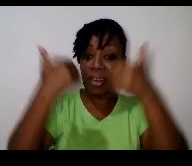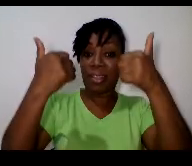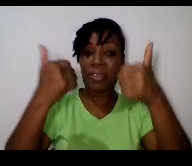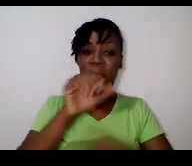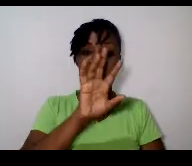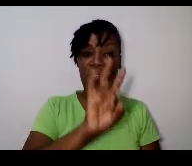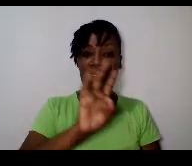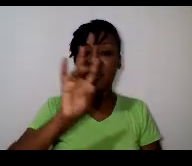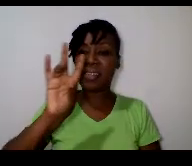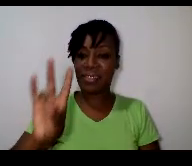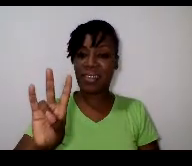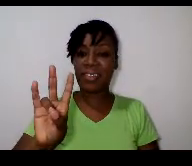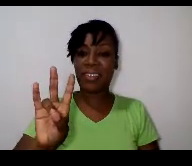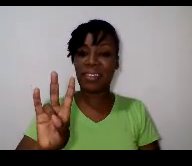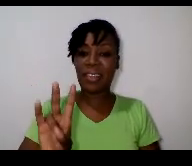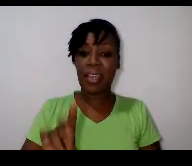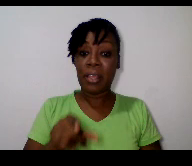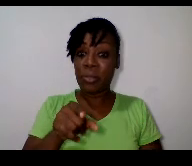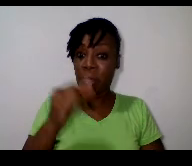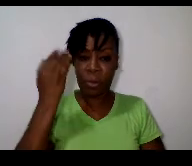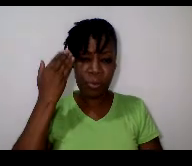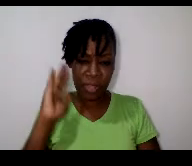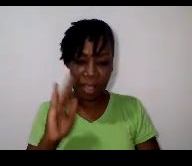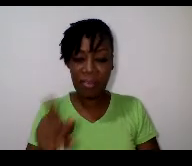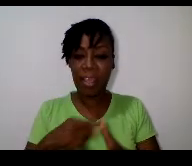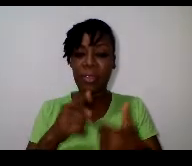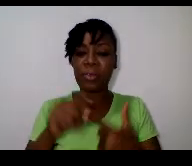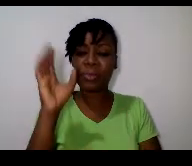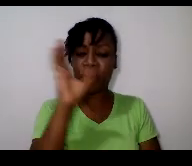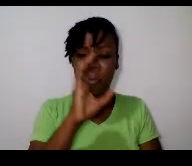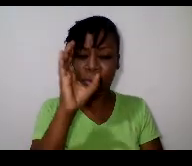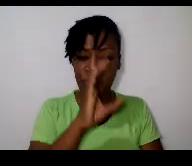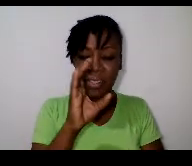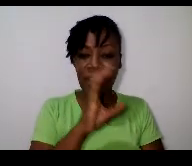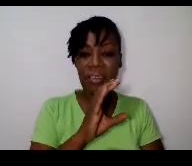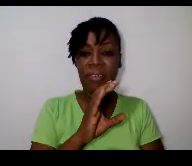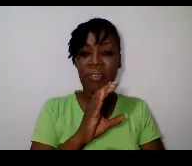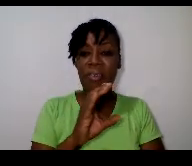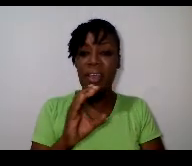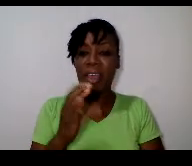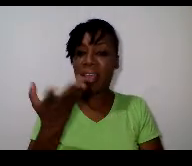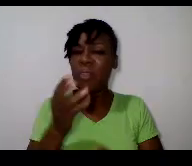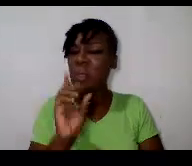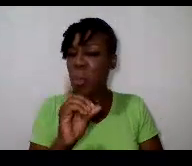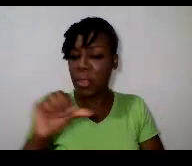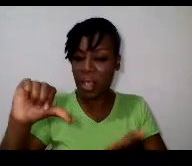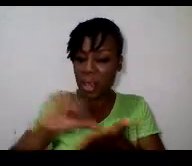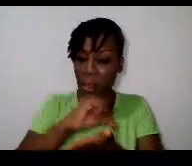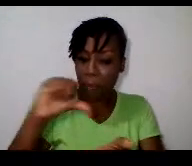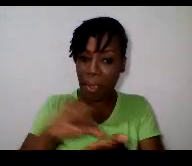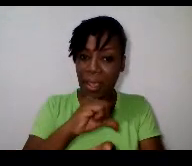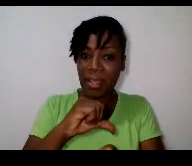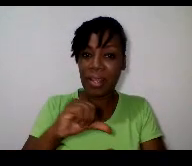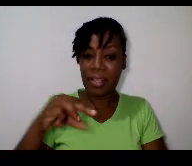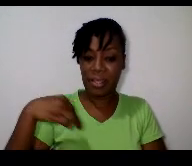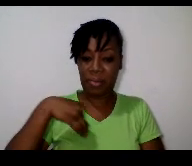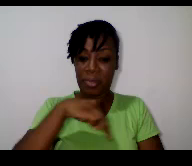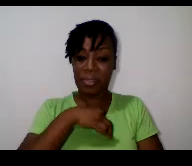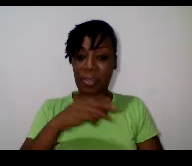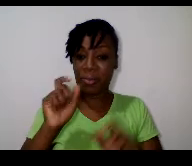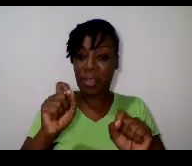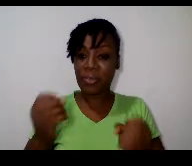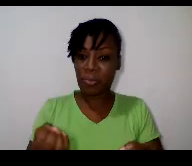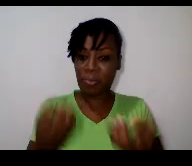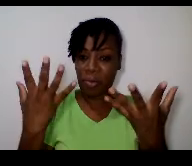leído, lo invito a que se vaya a las páginas del MEP y a las de Vida Estudiantil donde lo vea, donde hablamos específicamente